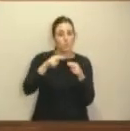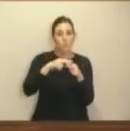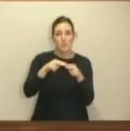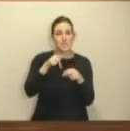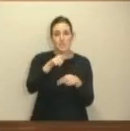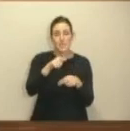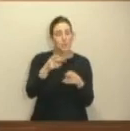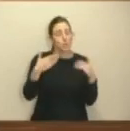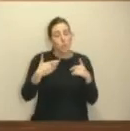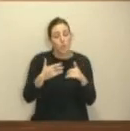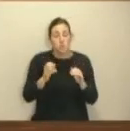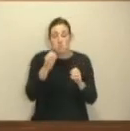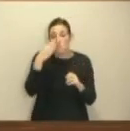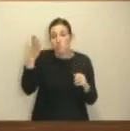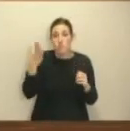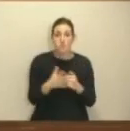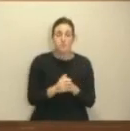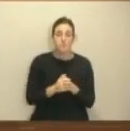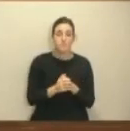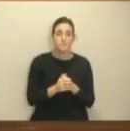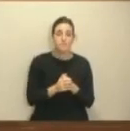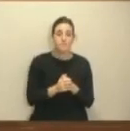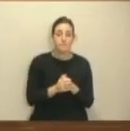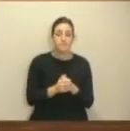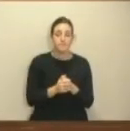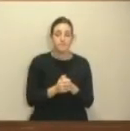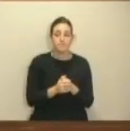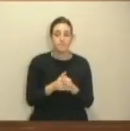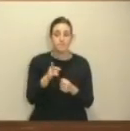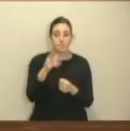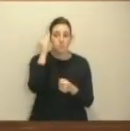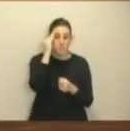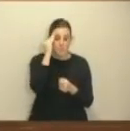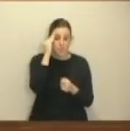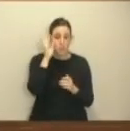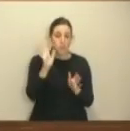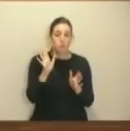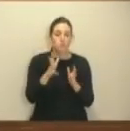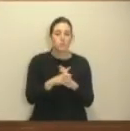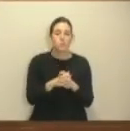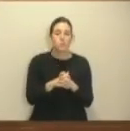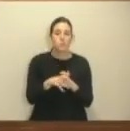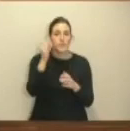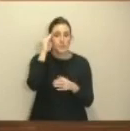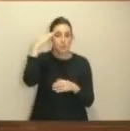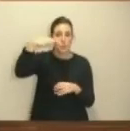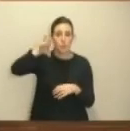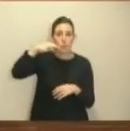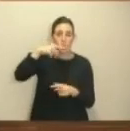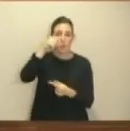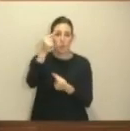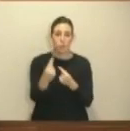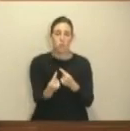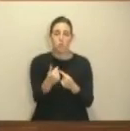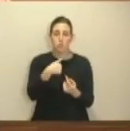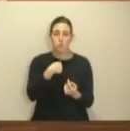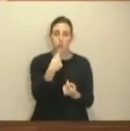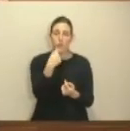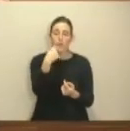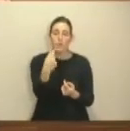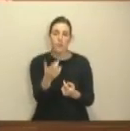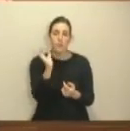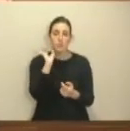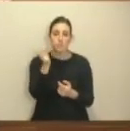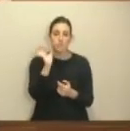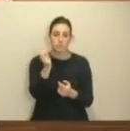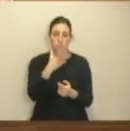fundamental. Bien. Es el pensamiento único presupuestario que yo le dije, efectivamente, no